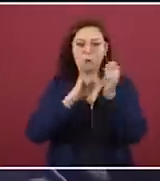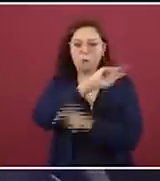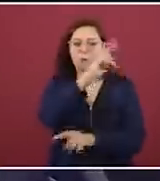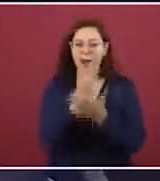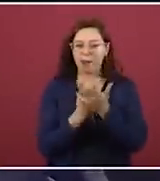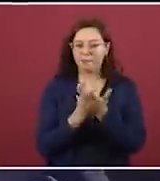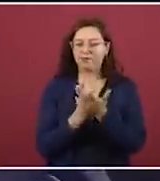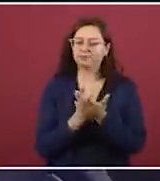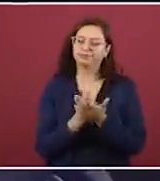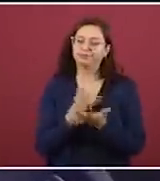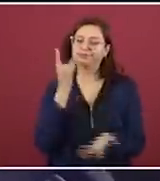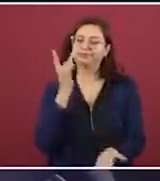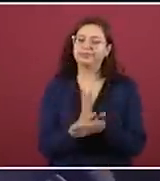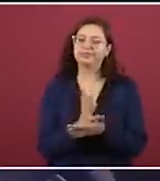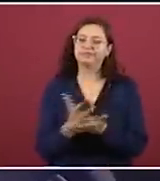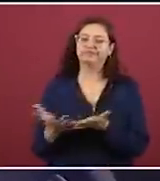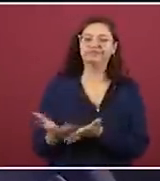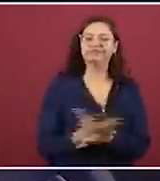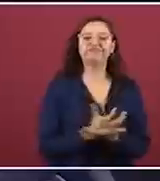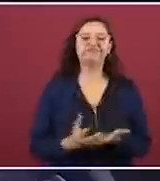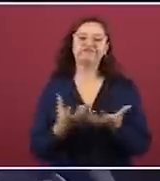Un botín.